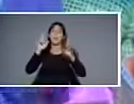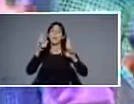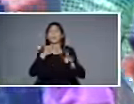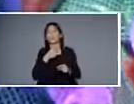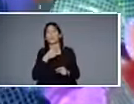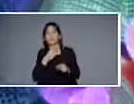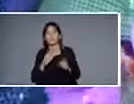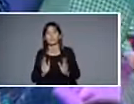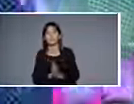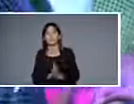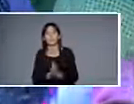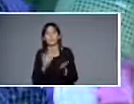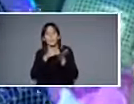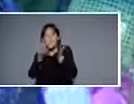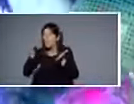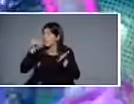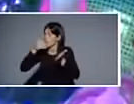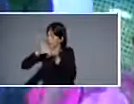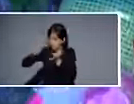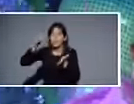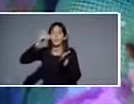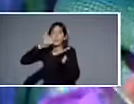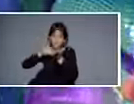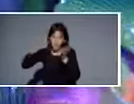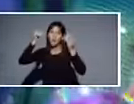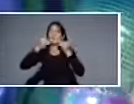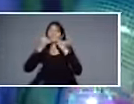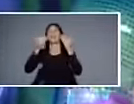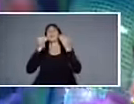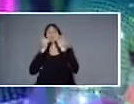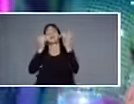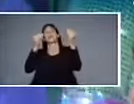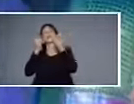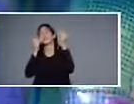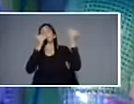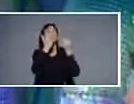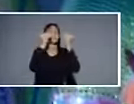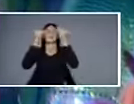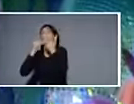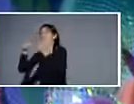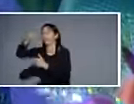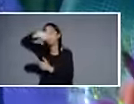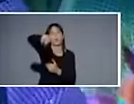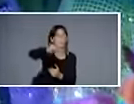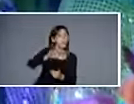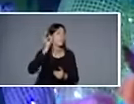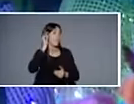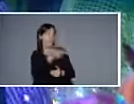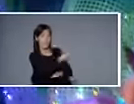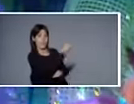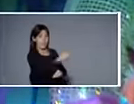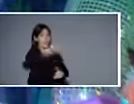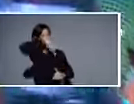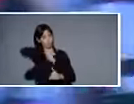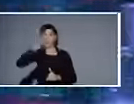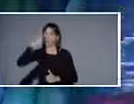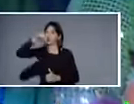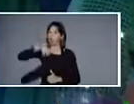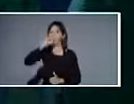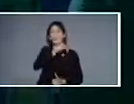gustado. Millones, millones de gracias. Gracias a ustedes y a ellas, nosotros hoy podemos subir aquí a cantar.